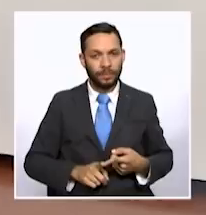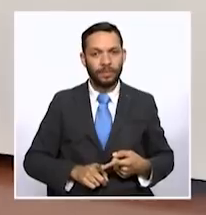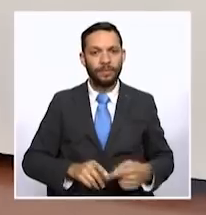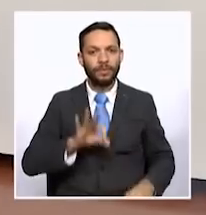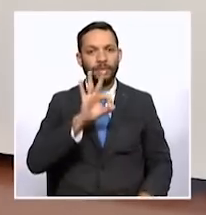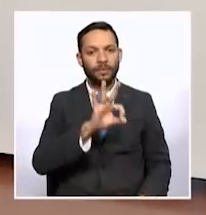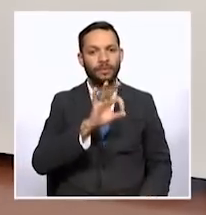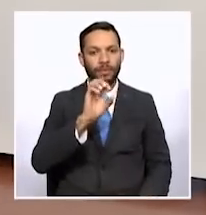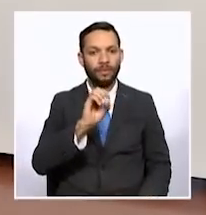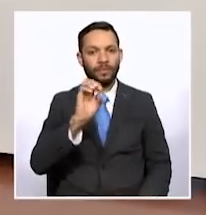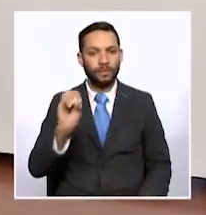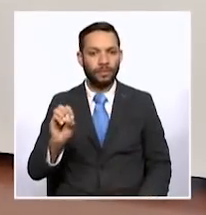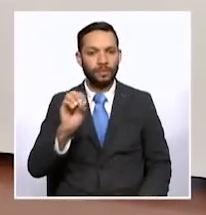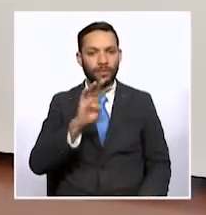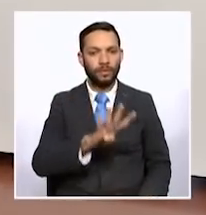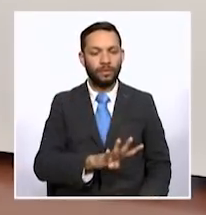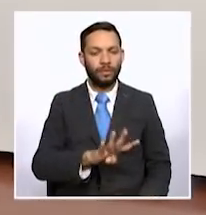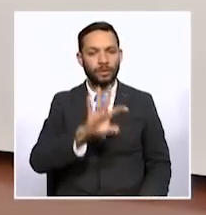es